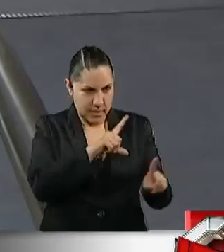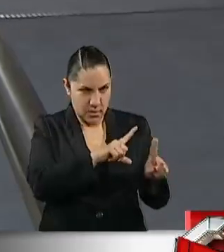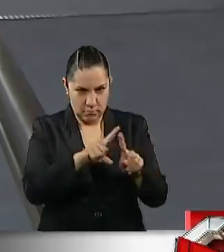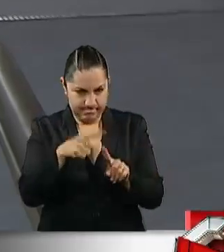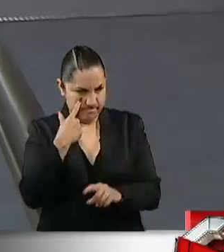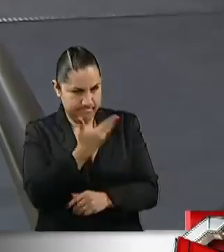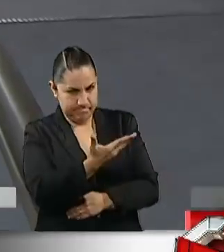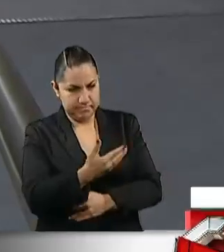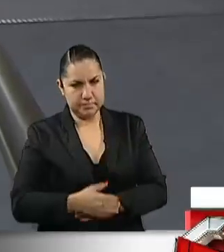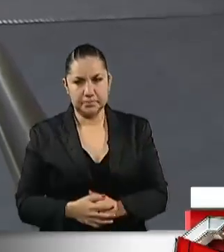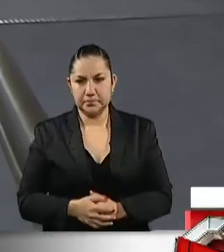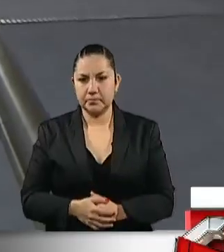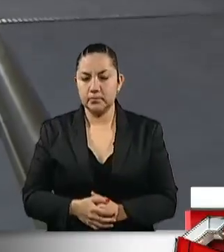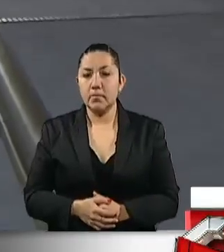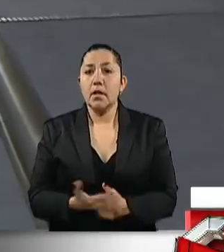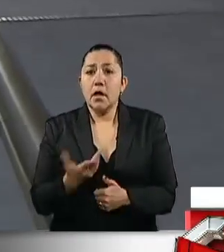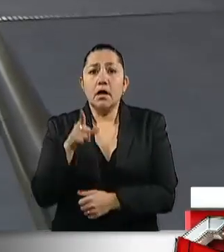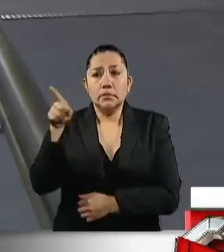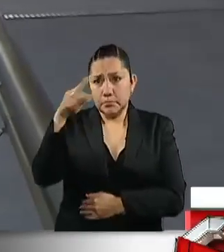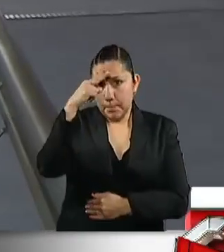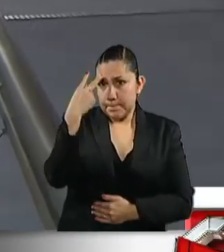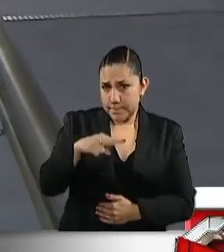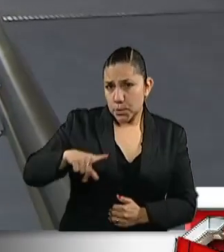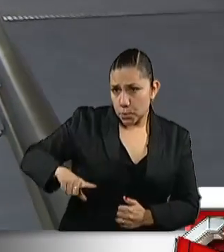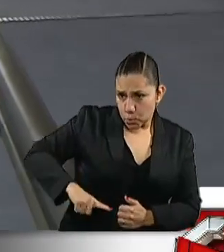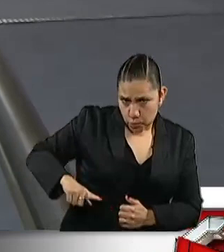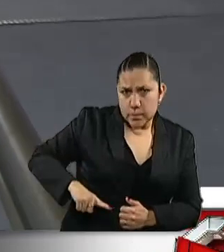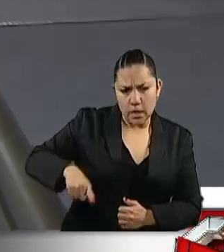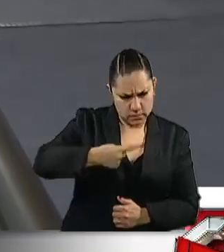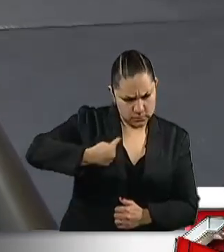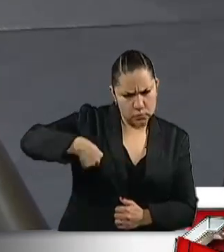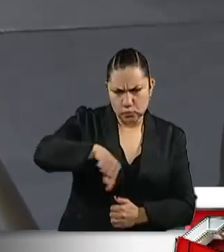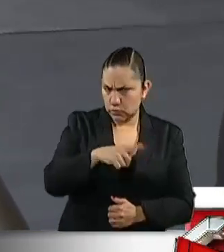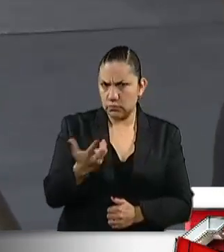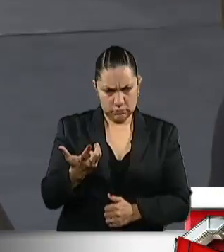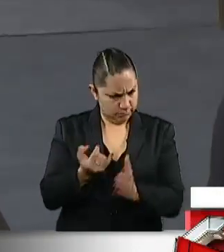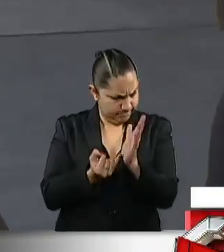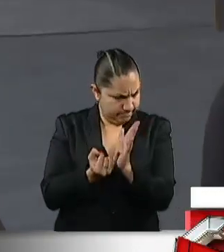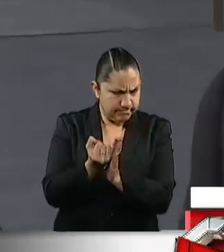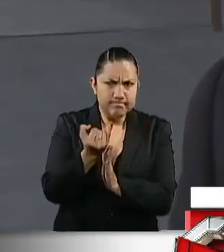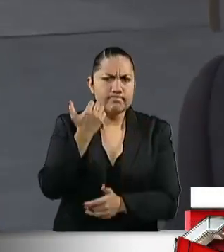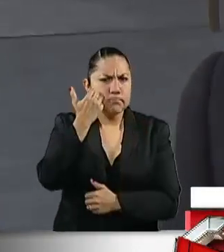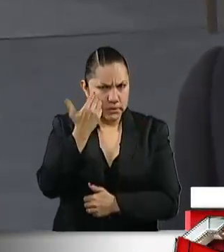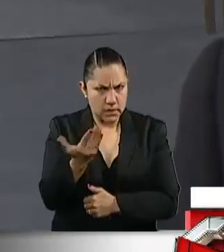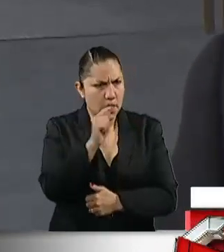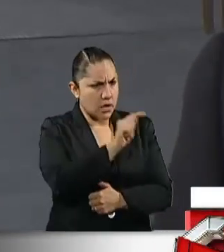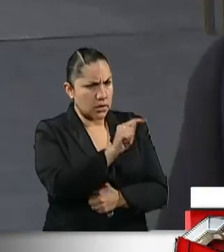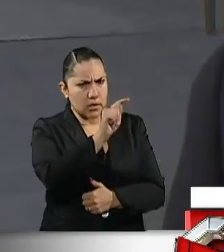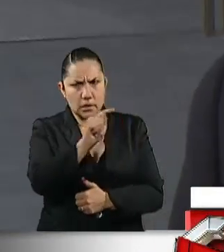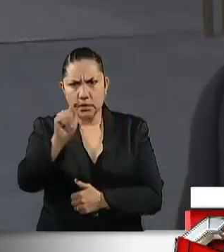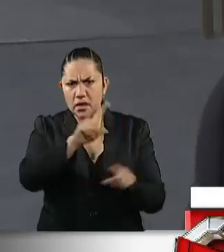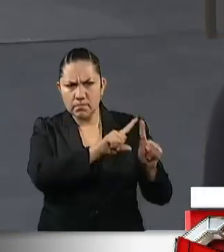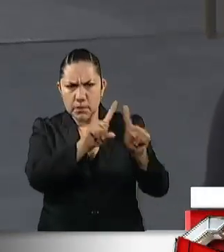Pues tiene que ver la voluntad del gobierno de México que estamos combatiendo estos grupos de la delincuencia organizada para que Estados